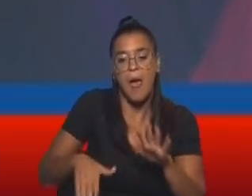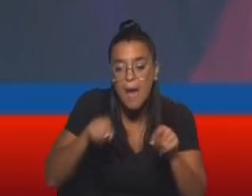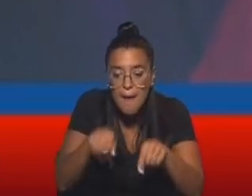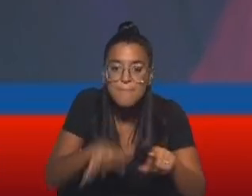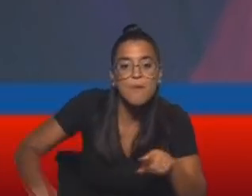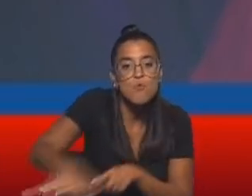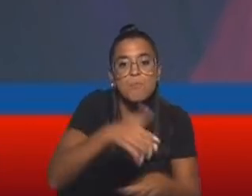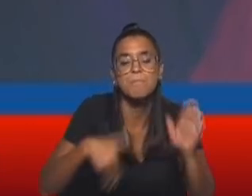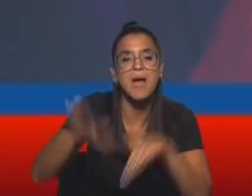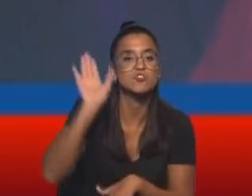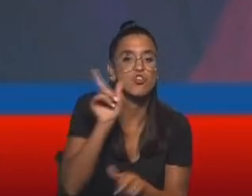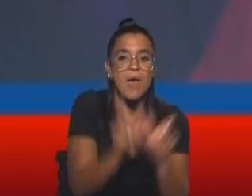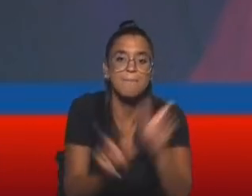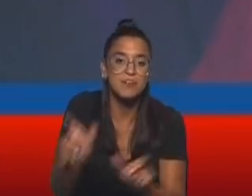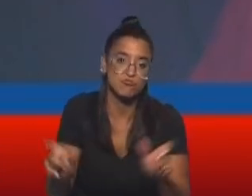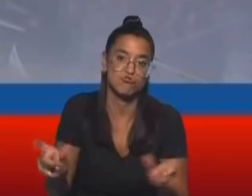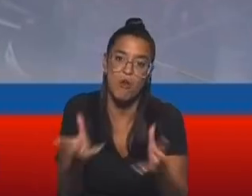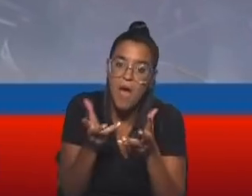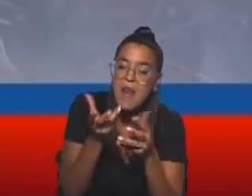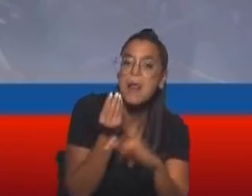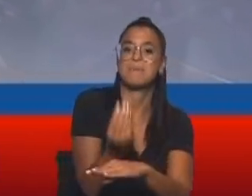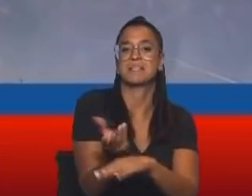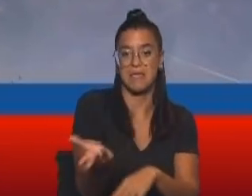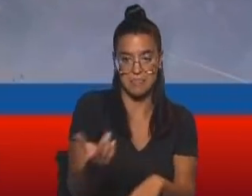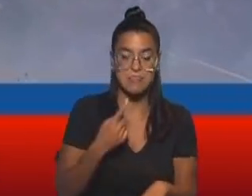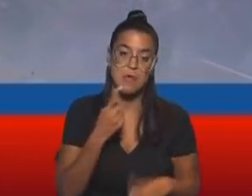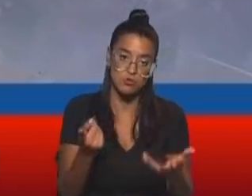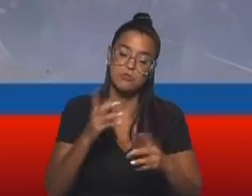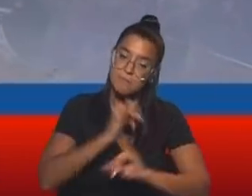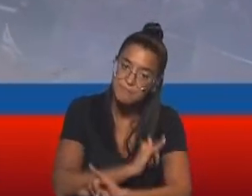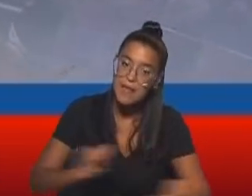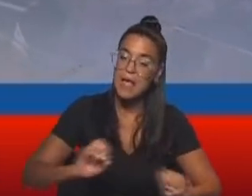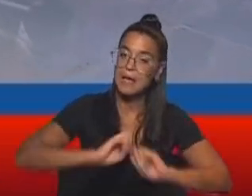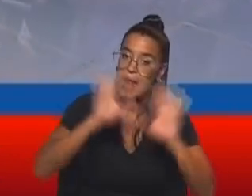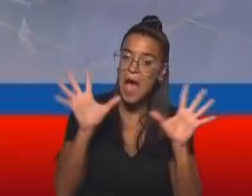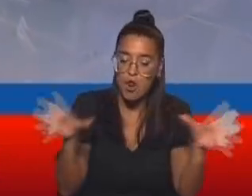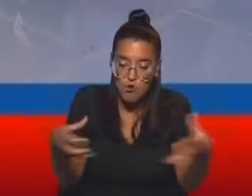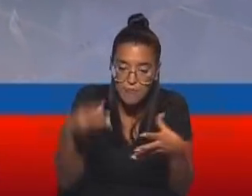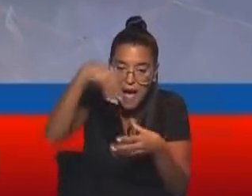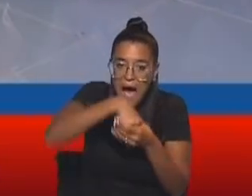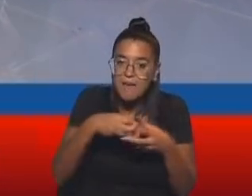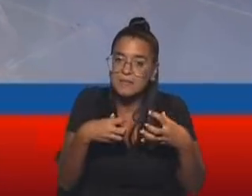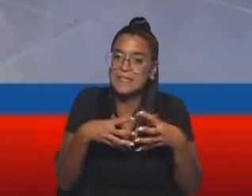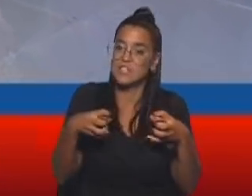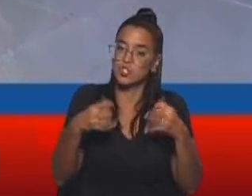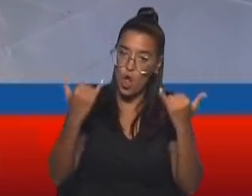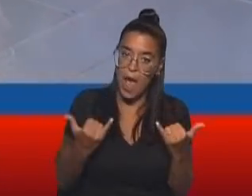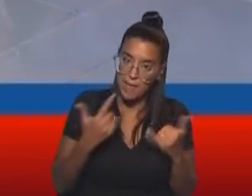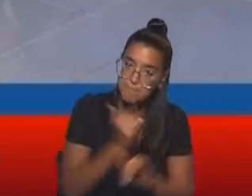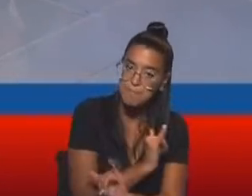encontrar mecanismos para representar a las mayorías. Eso para mí es un mensaje muy claro hacia las tensiones internas del Frente de Todos. Vamos